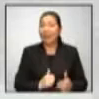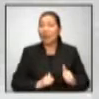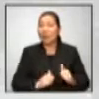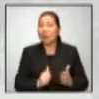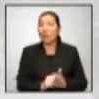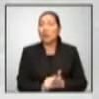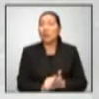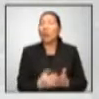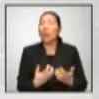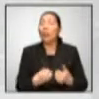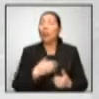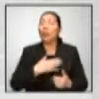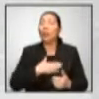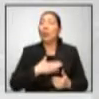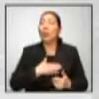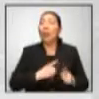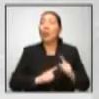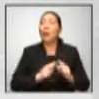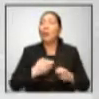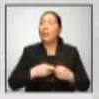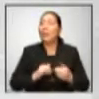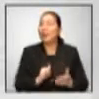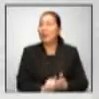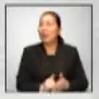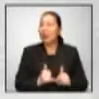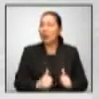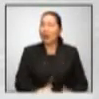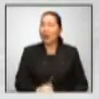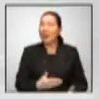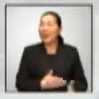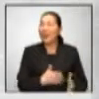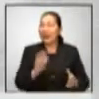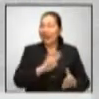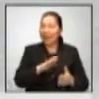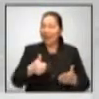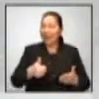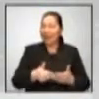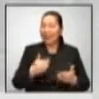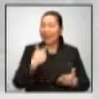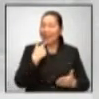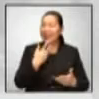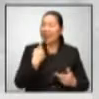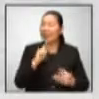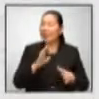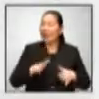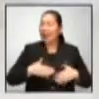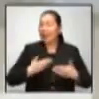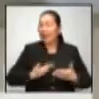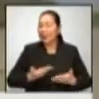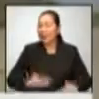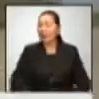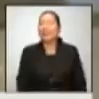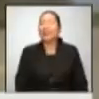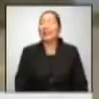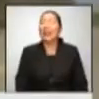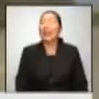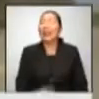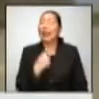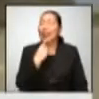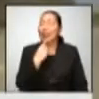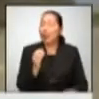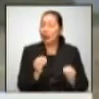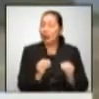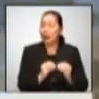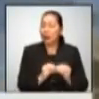una acción empresarial por parte de algunos productores en el cual se retiraban de la denominación de origen para poder exportar a Chile. El parlamentario, junto